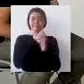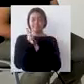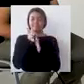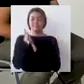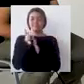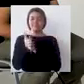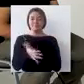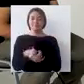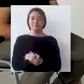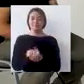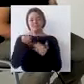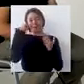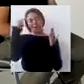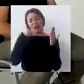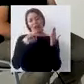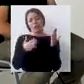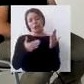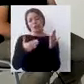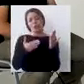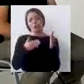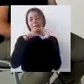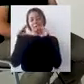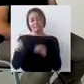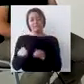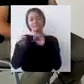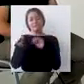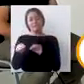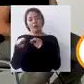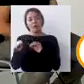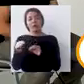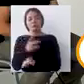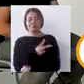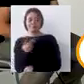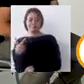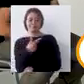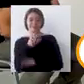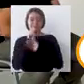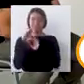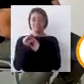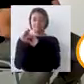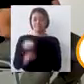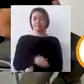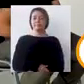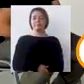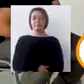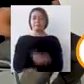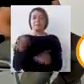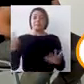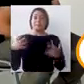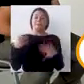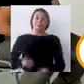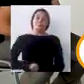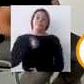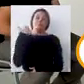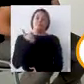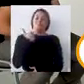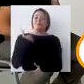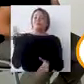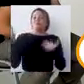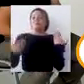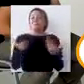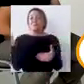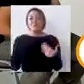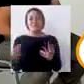lectura de una forma orientada por parte de ustedes dos. Realmente estoy muy orgulloso, me siento muy contento de